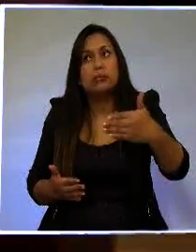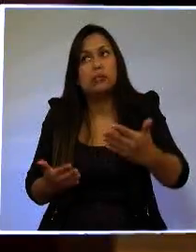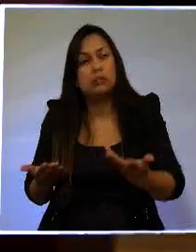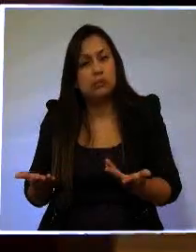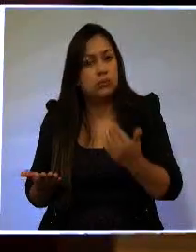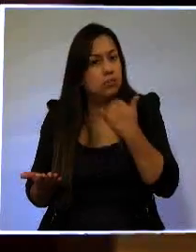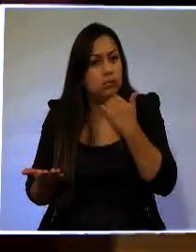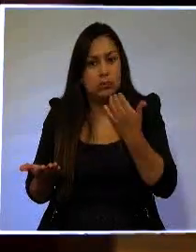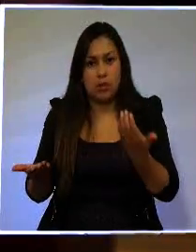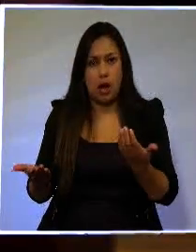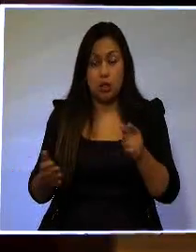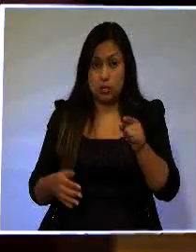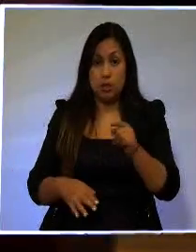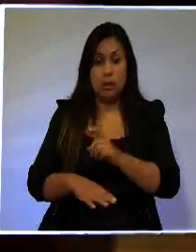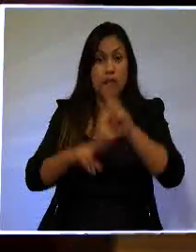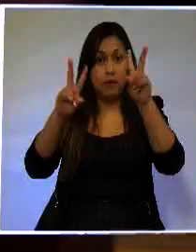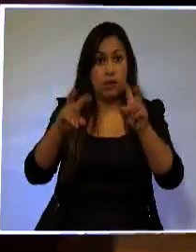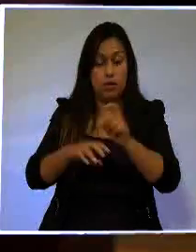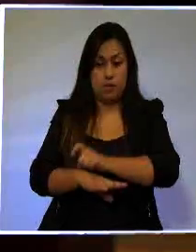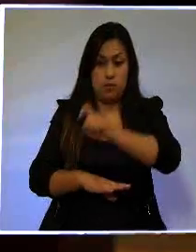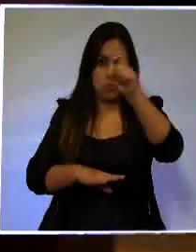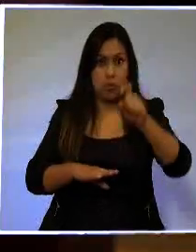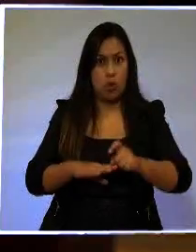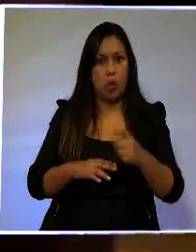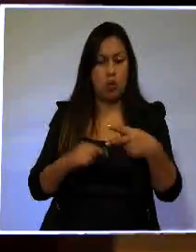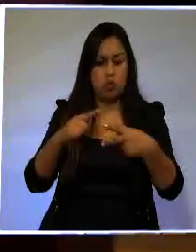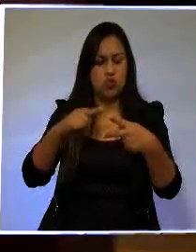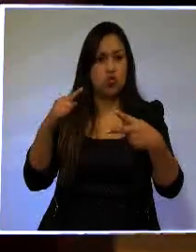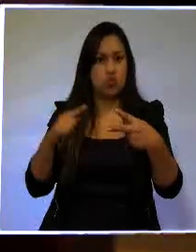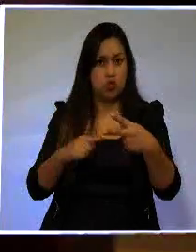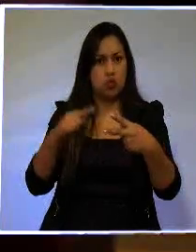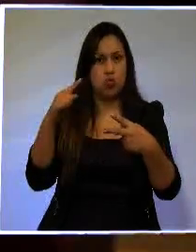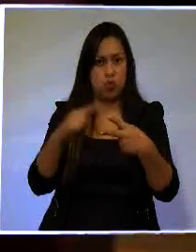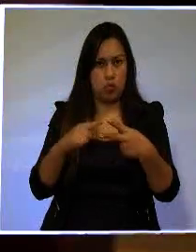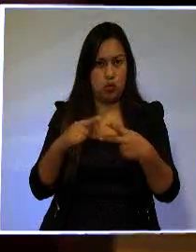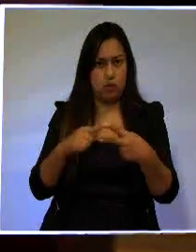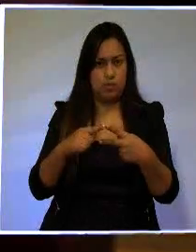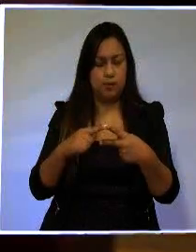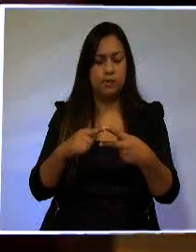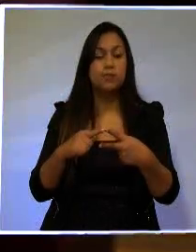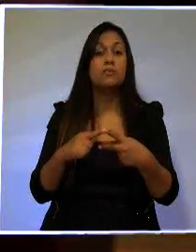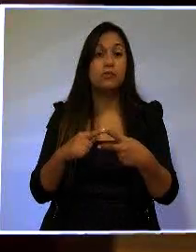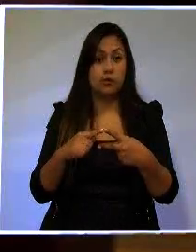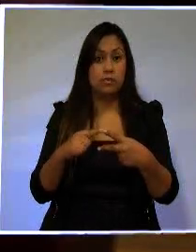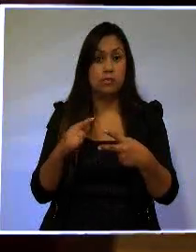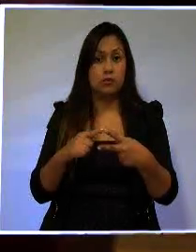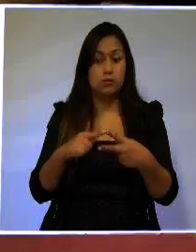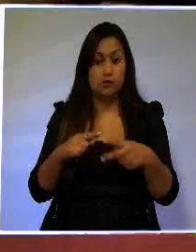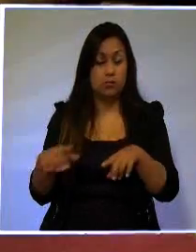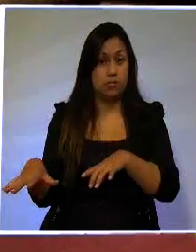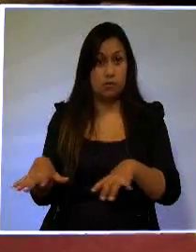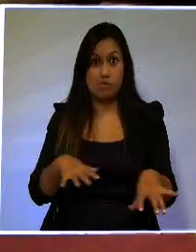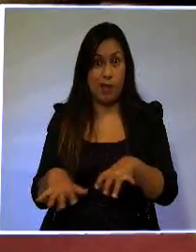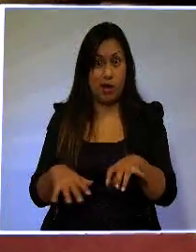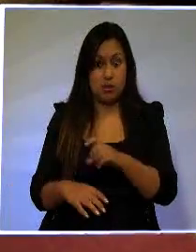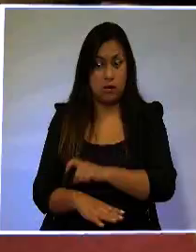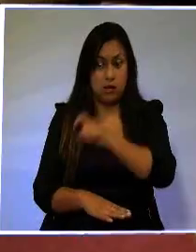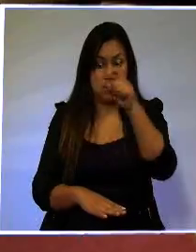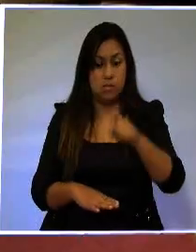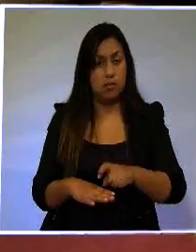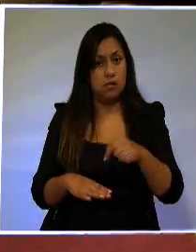cotopaxi hemos presentado dos escenarios con mayor probabilidad no Uno de ellos nos dice que la actividad puede